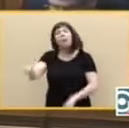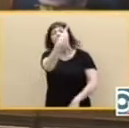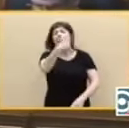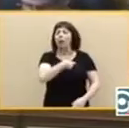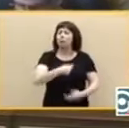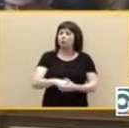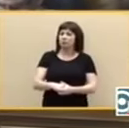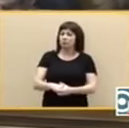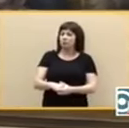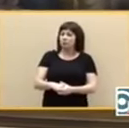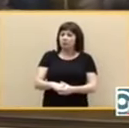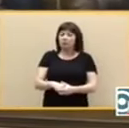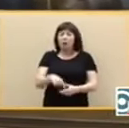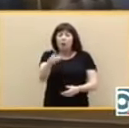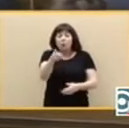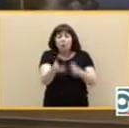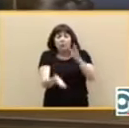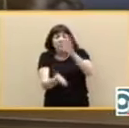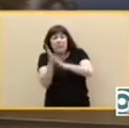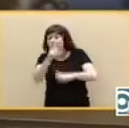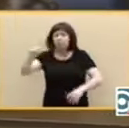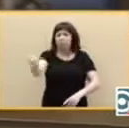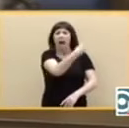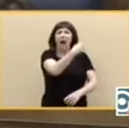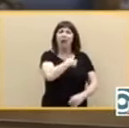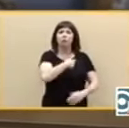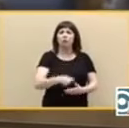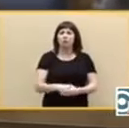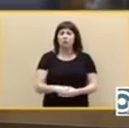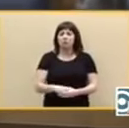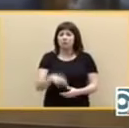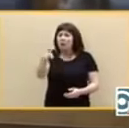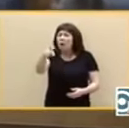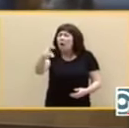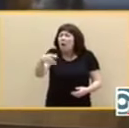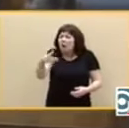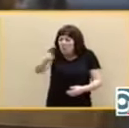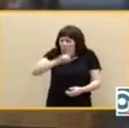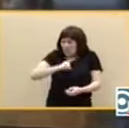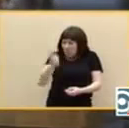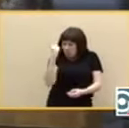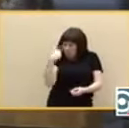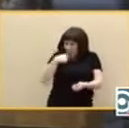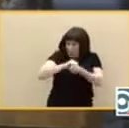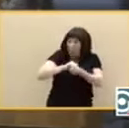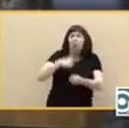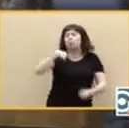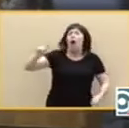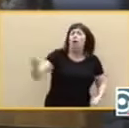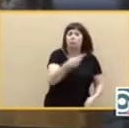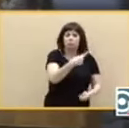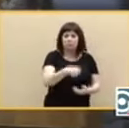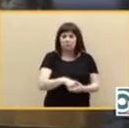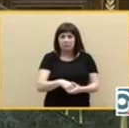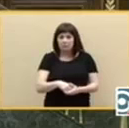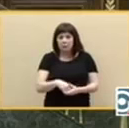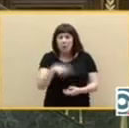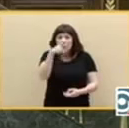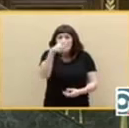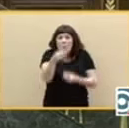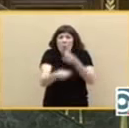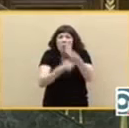Usted sale por algún lado a la comisión. ¿Usted me amenaza con que venga alguien? A la comisión, utilizando las comparecencias